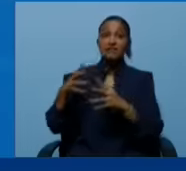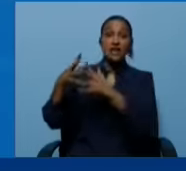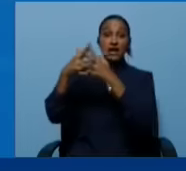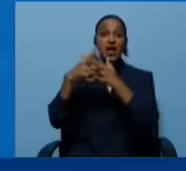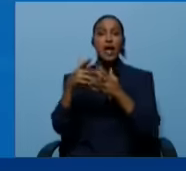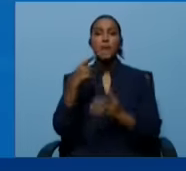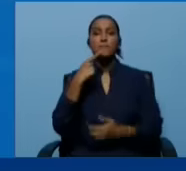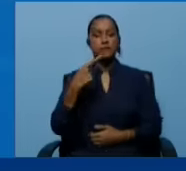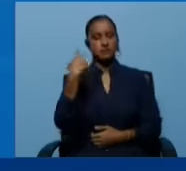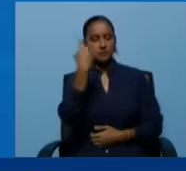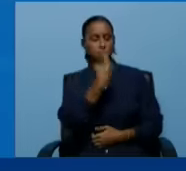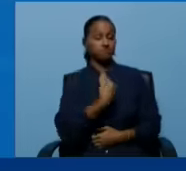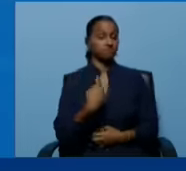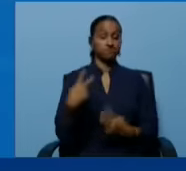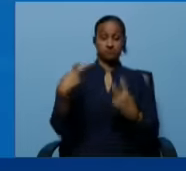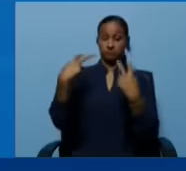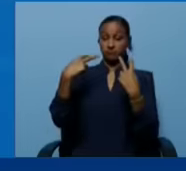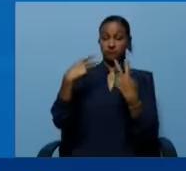debilidad.